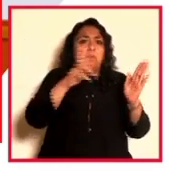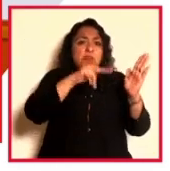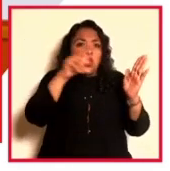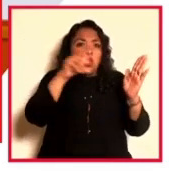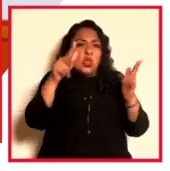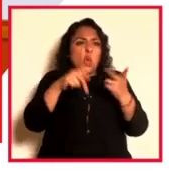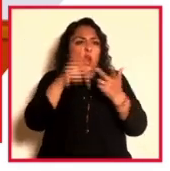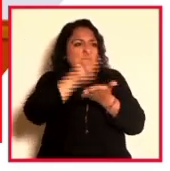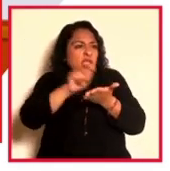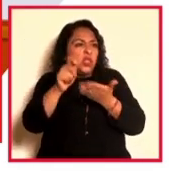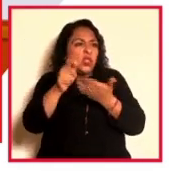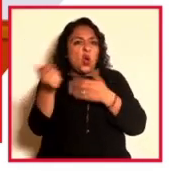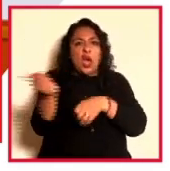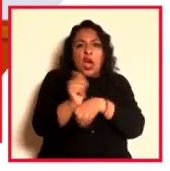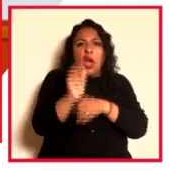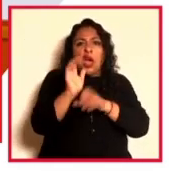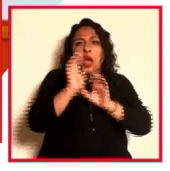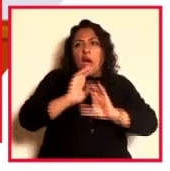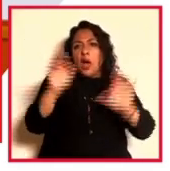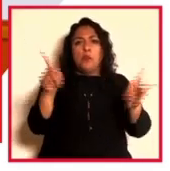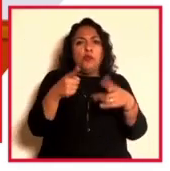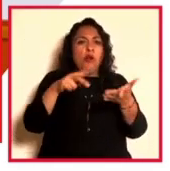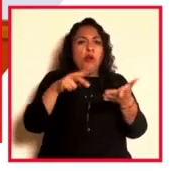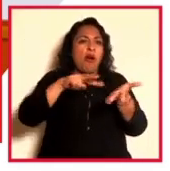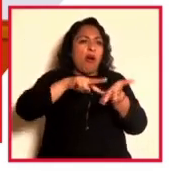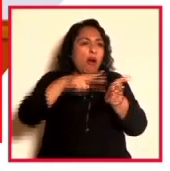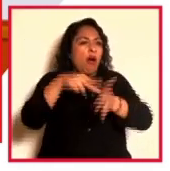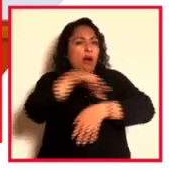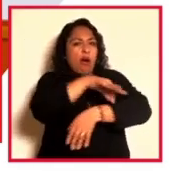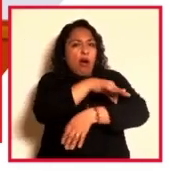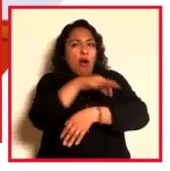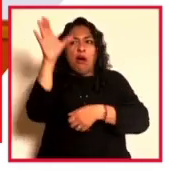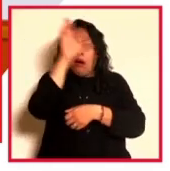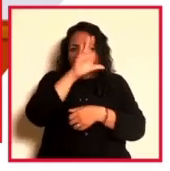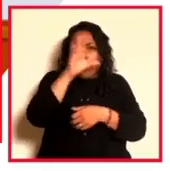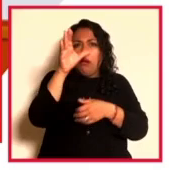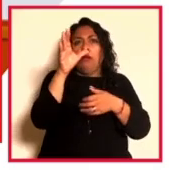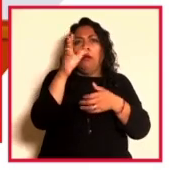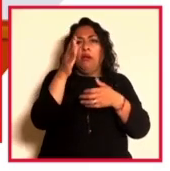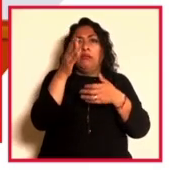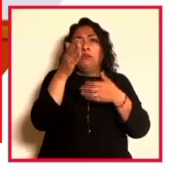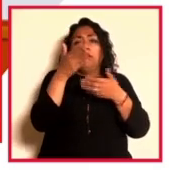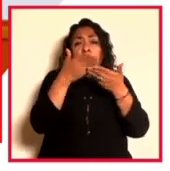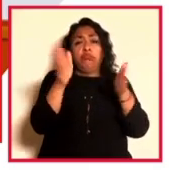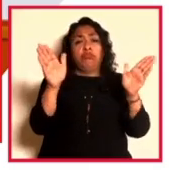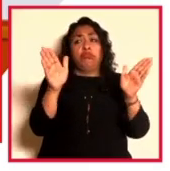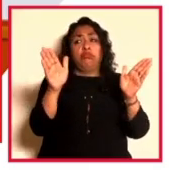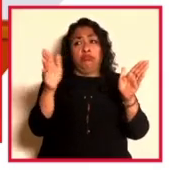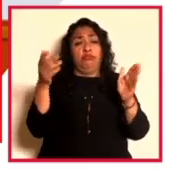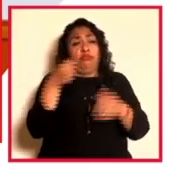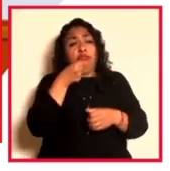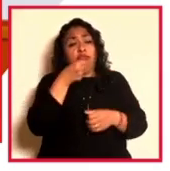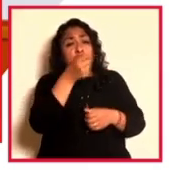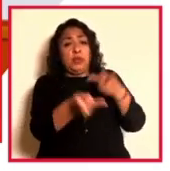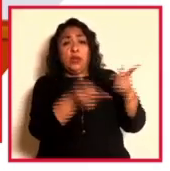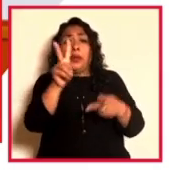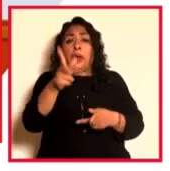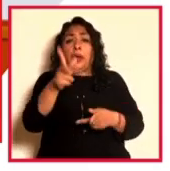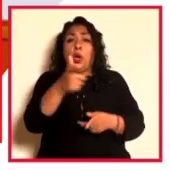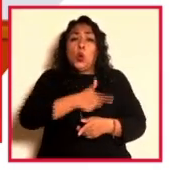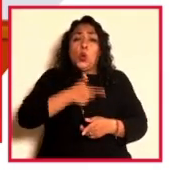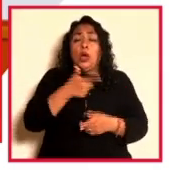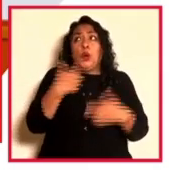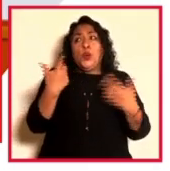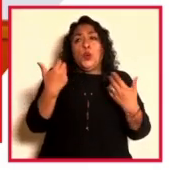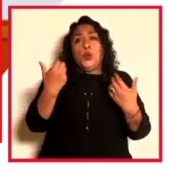actrices cantantes músicos arquitectos científicas abren sus vidas ante Ella es una alegría y un honor poder platicar unos